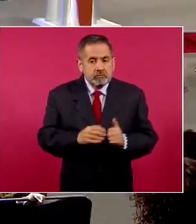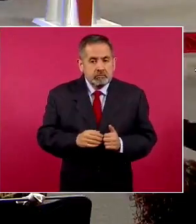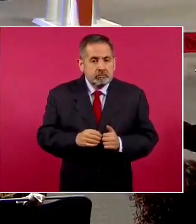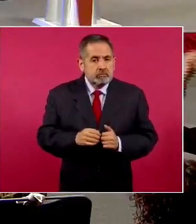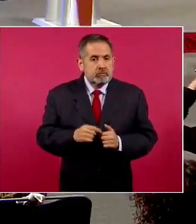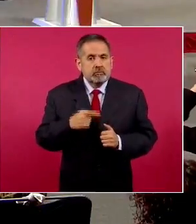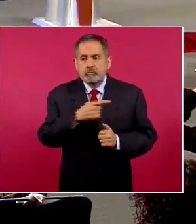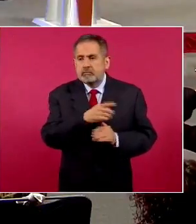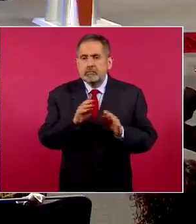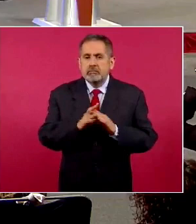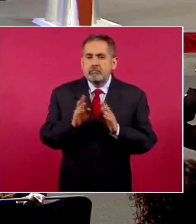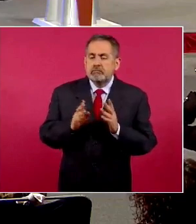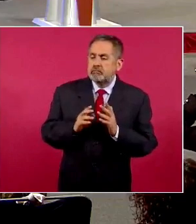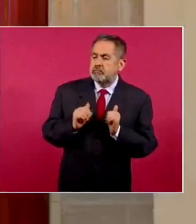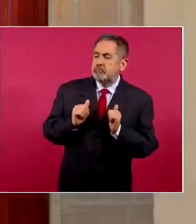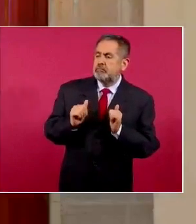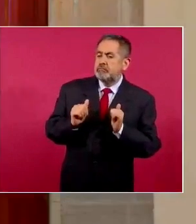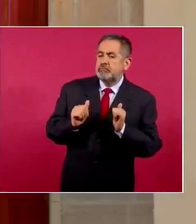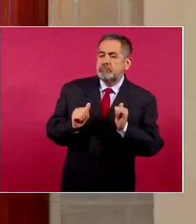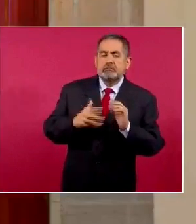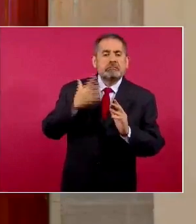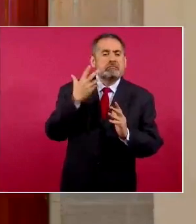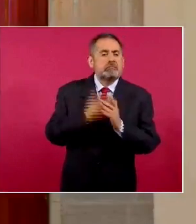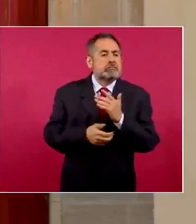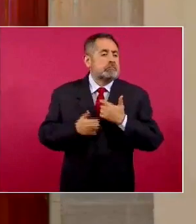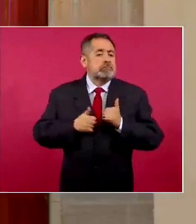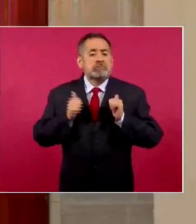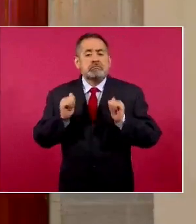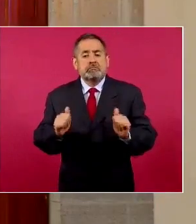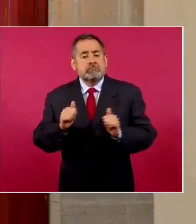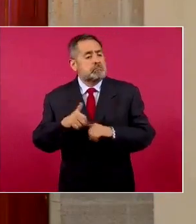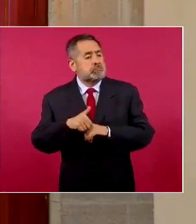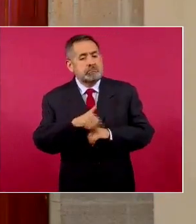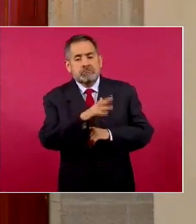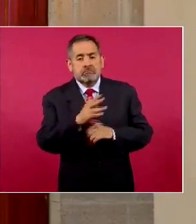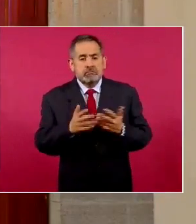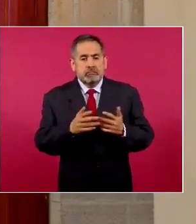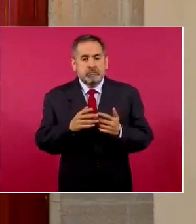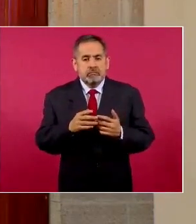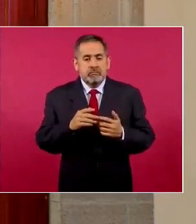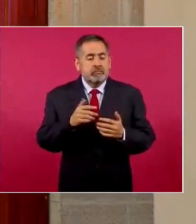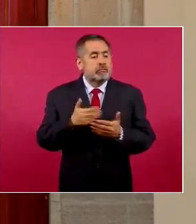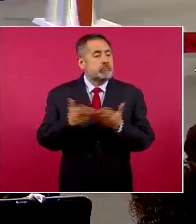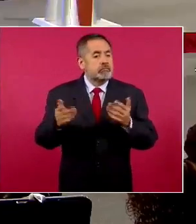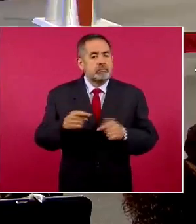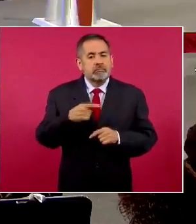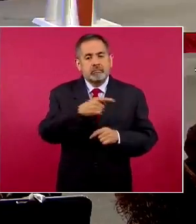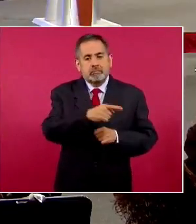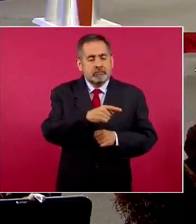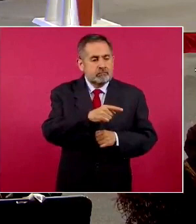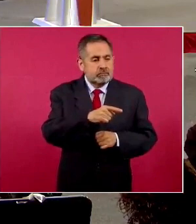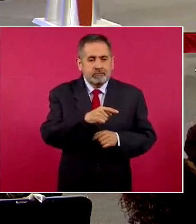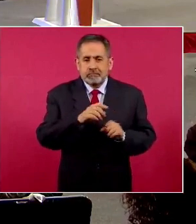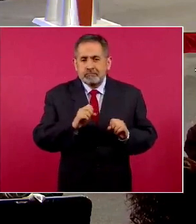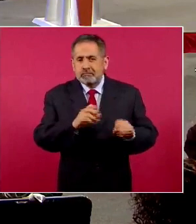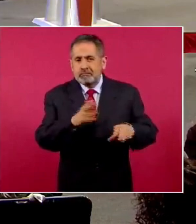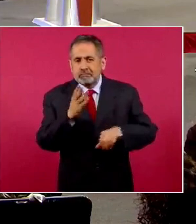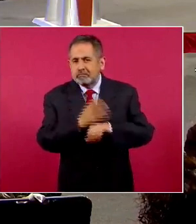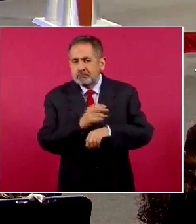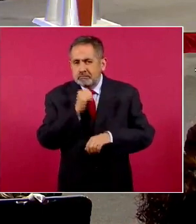librando hasta librar el último proceso y finalmente caer en este caso de impunidad.